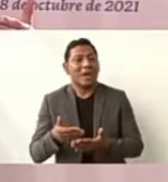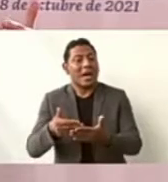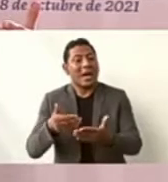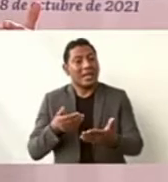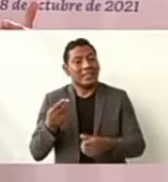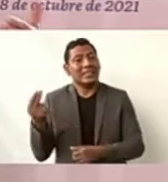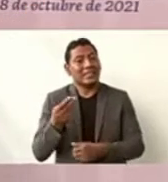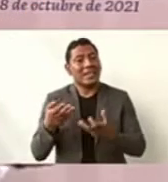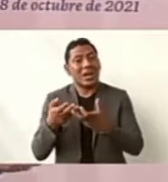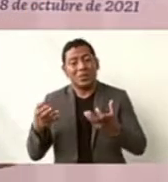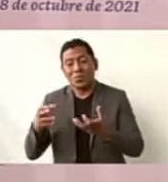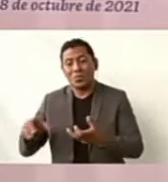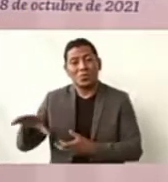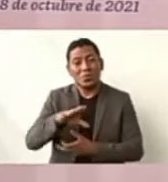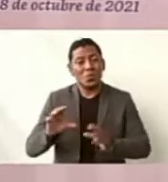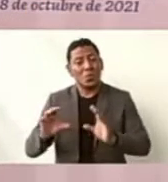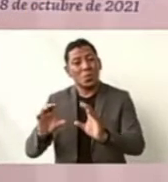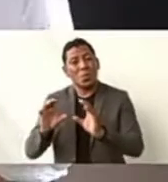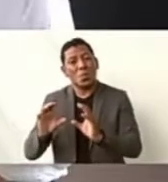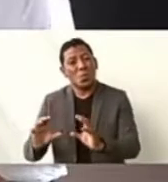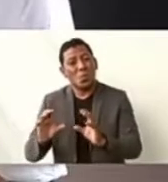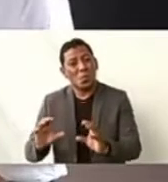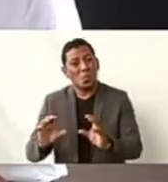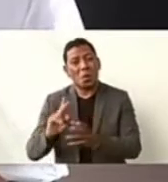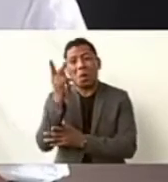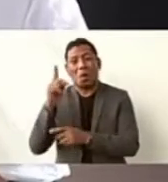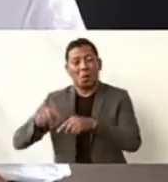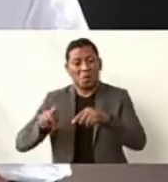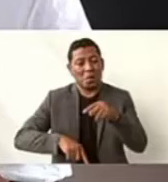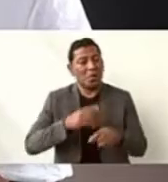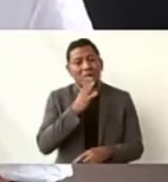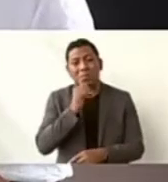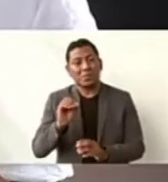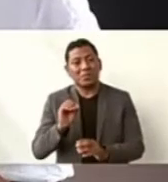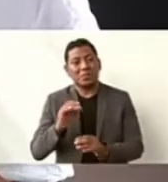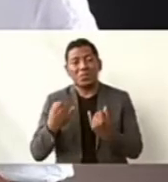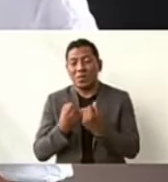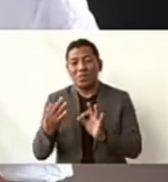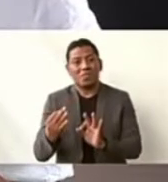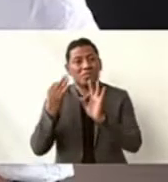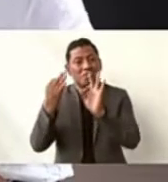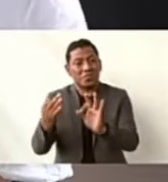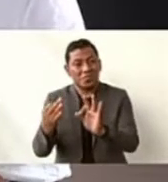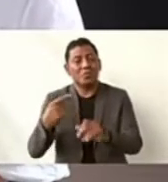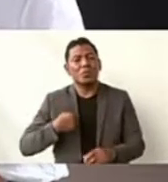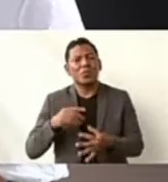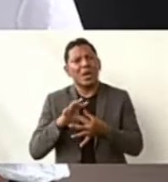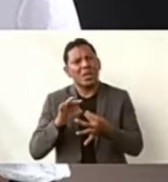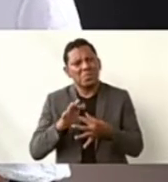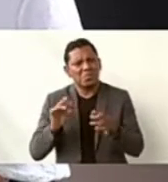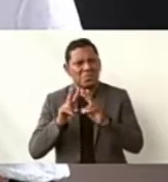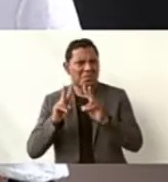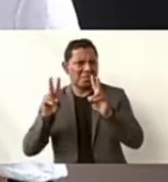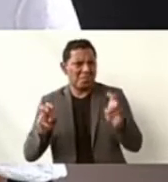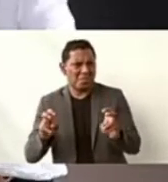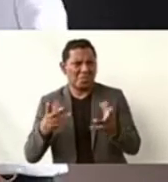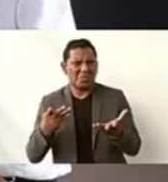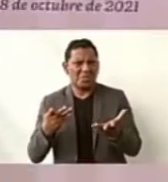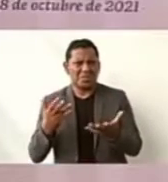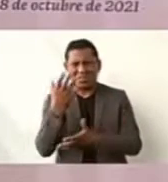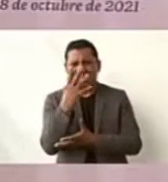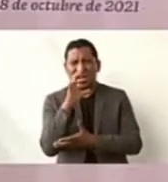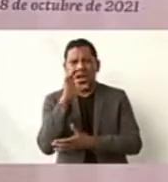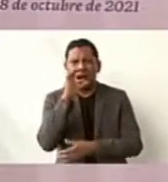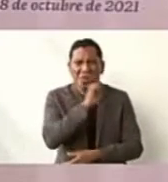y también atacando el tema de la deforestación cuando yo hablo de temas de cambio climático por